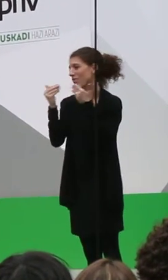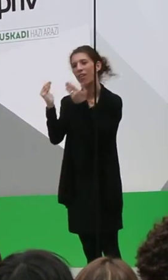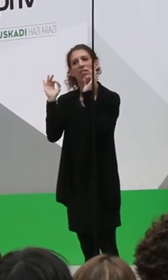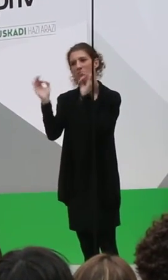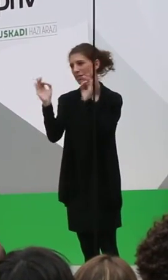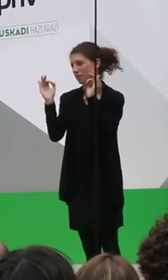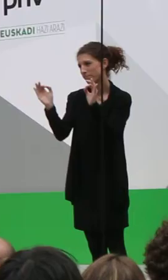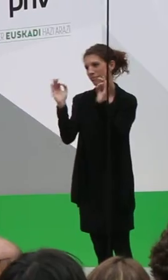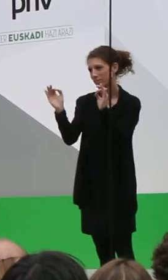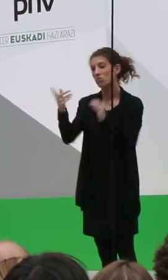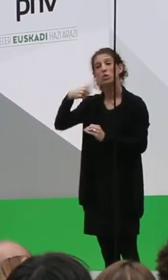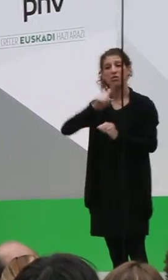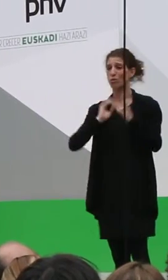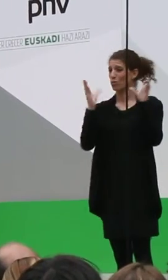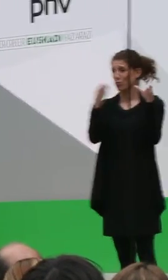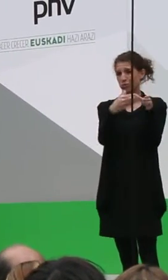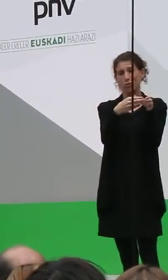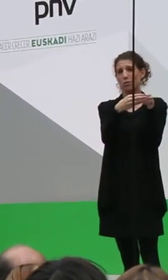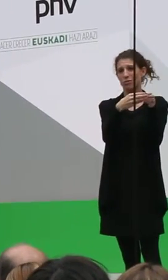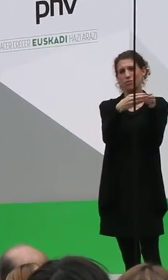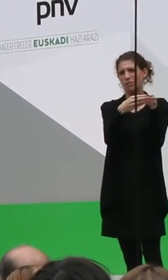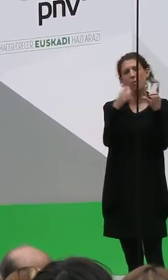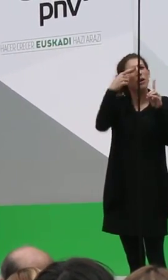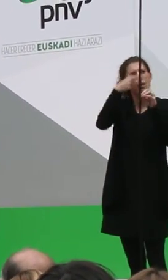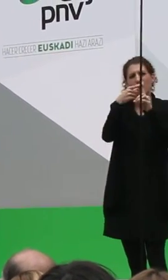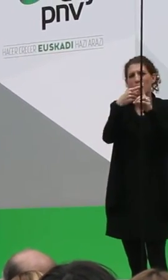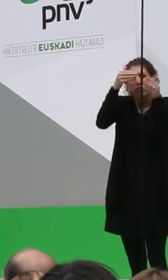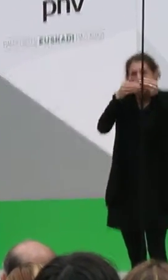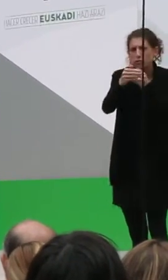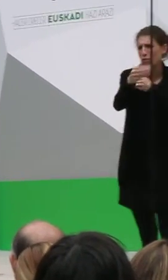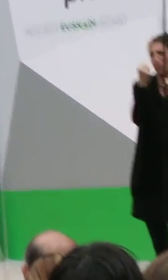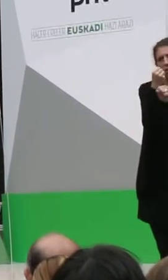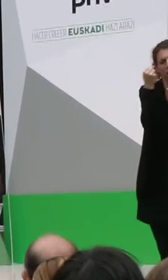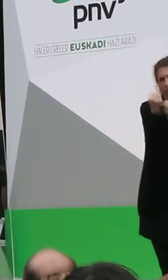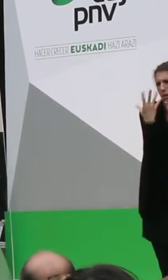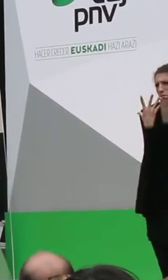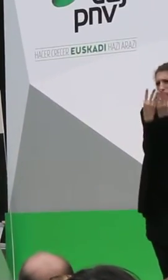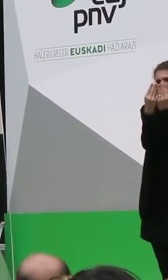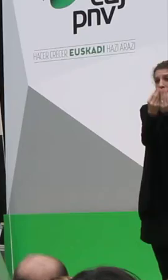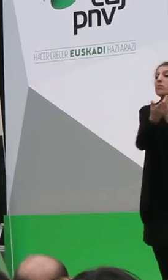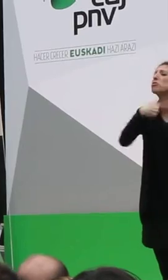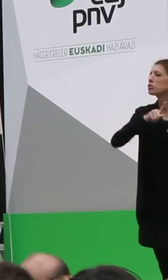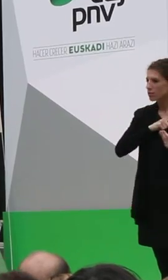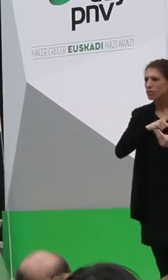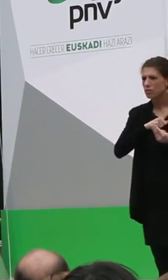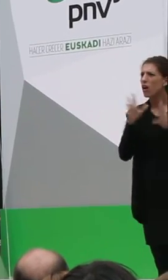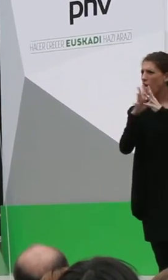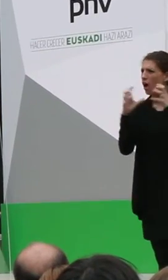benetan. Talde bat gara, elkarlanerako prest. Elkarlanerako prest gaude